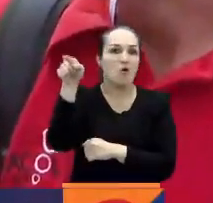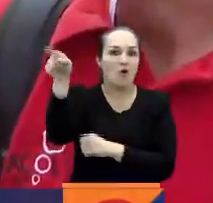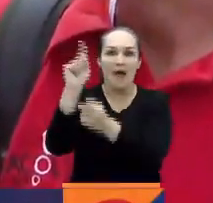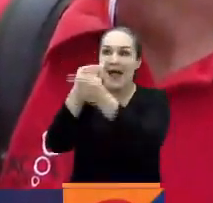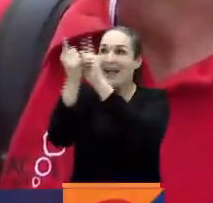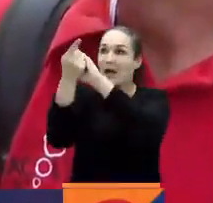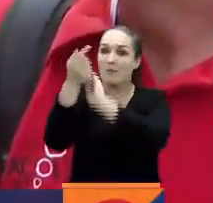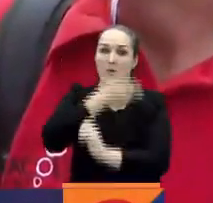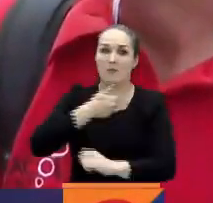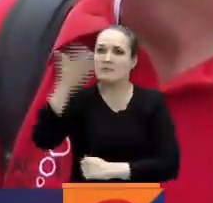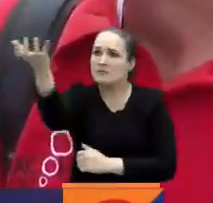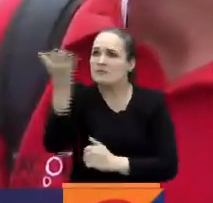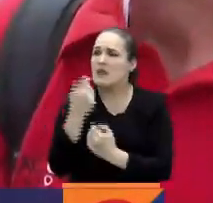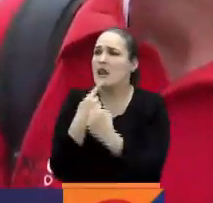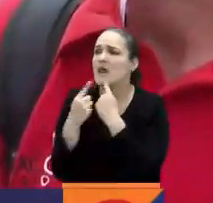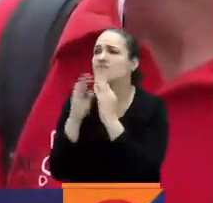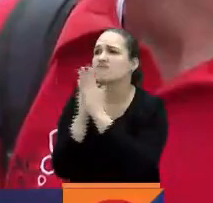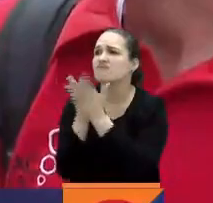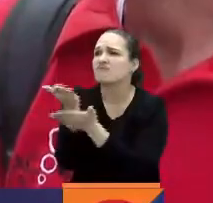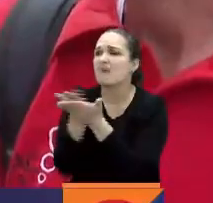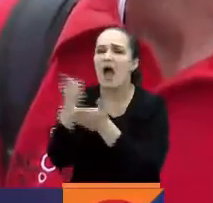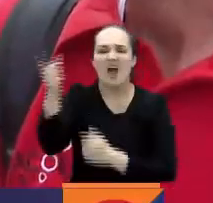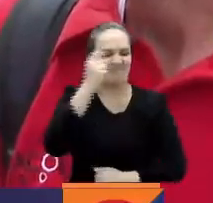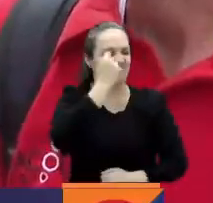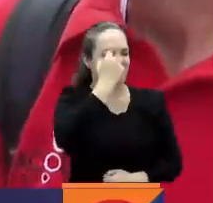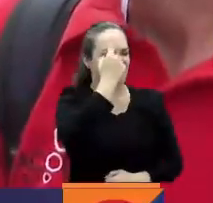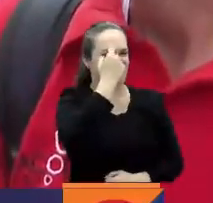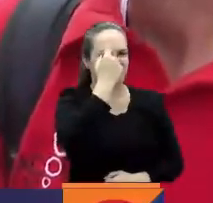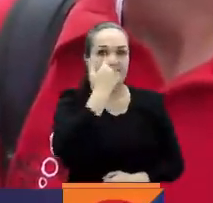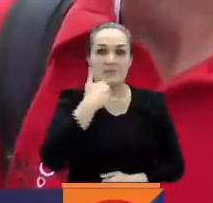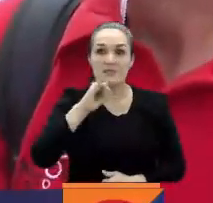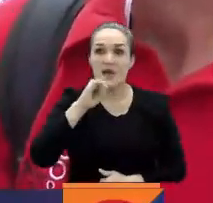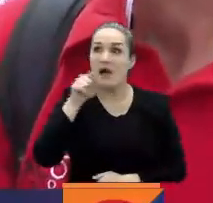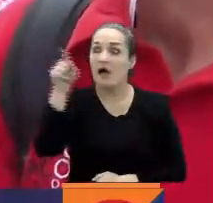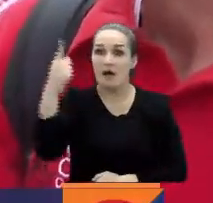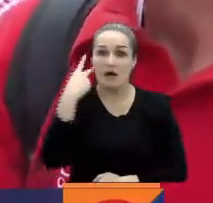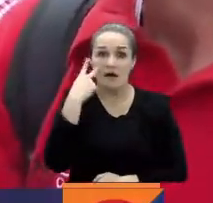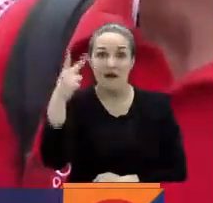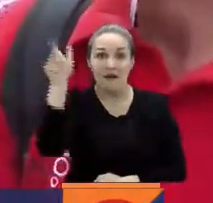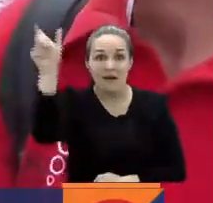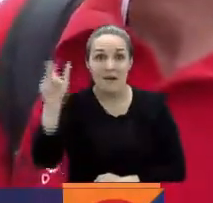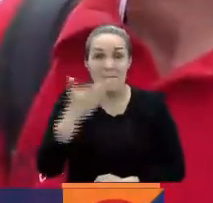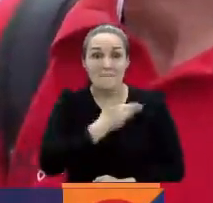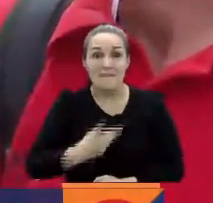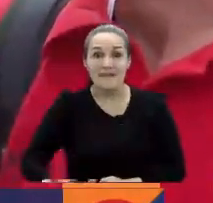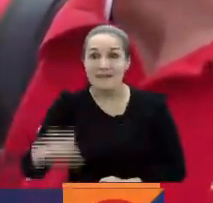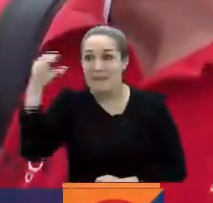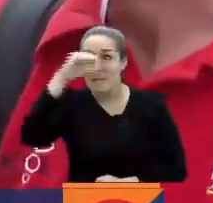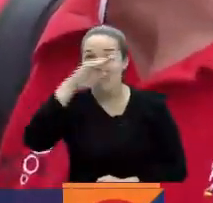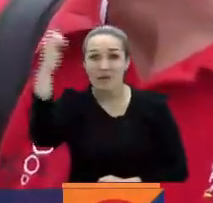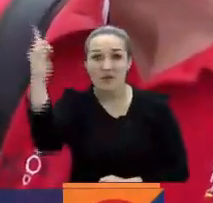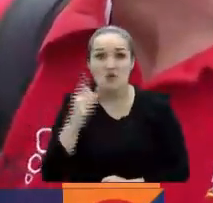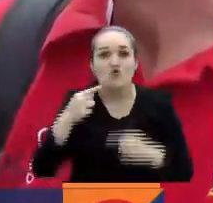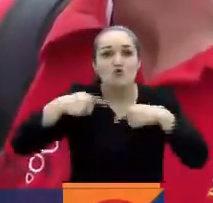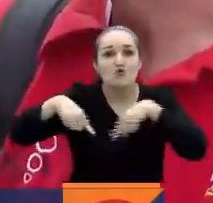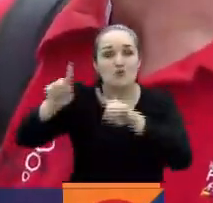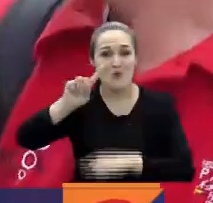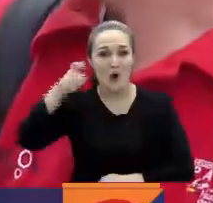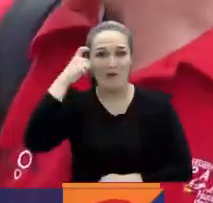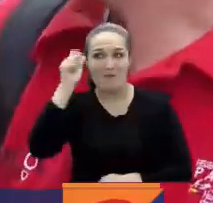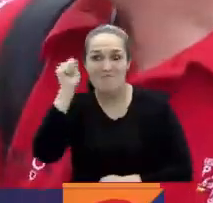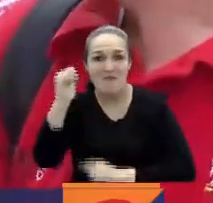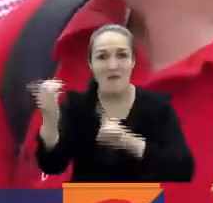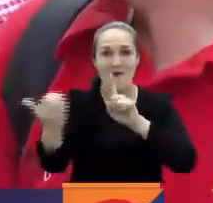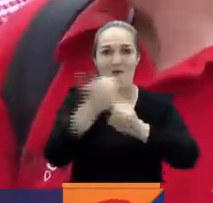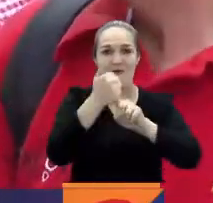ese clamor, y hoy vemos como el presidente nos acompaña en un logro que es de él, que es de su gobierno y